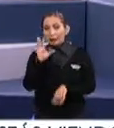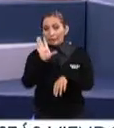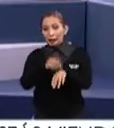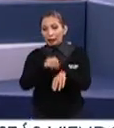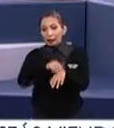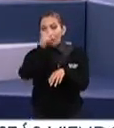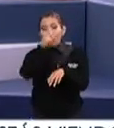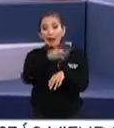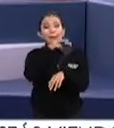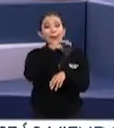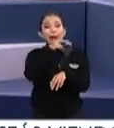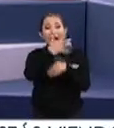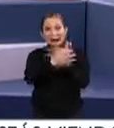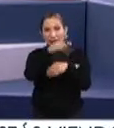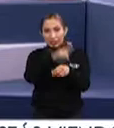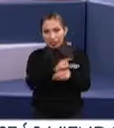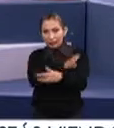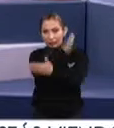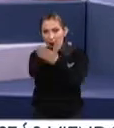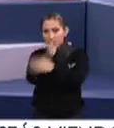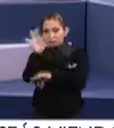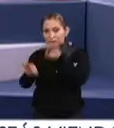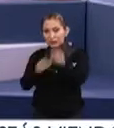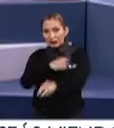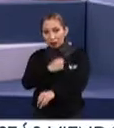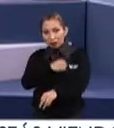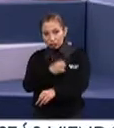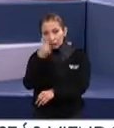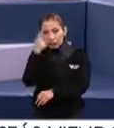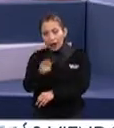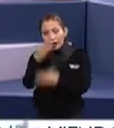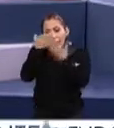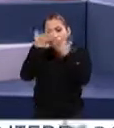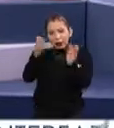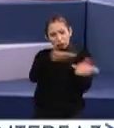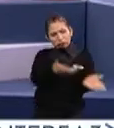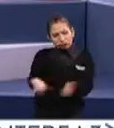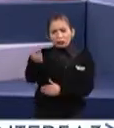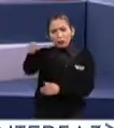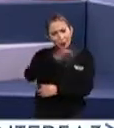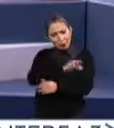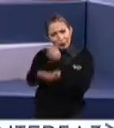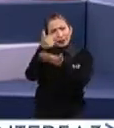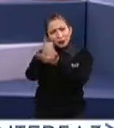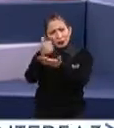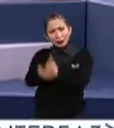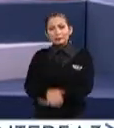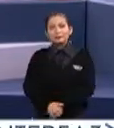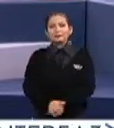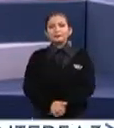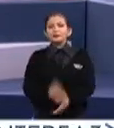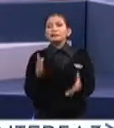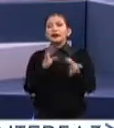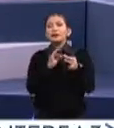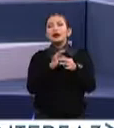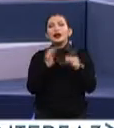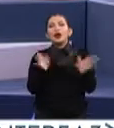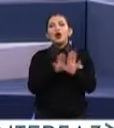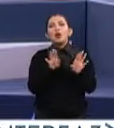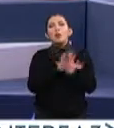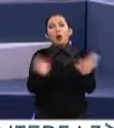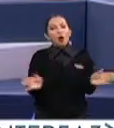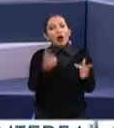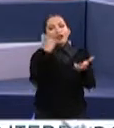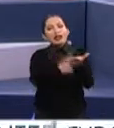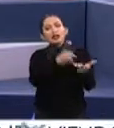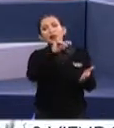de paternidad de 15 días, pues es un primer paso como para abrirles un espacio en ese ámbito, ¿no? Platícanos cómo lo